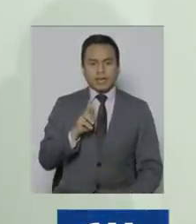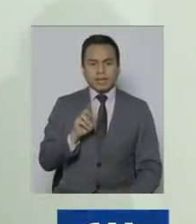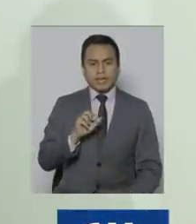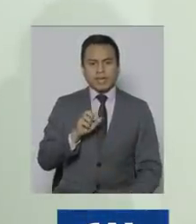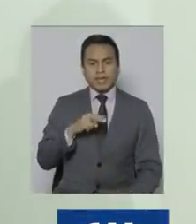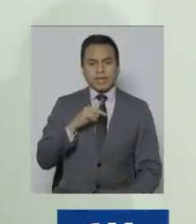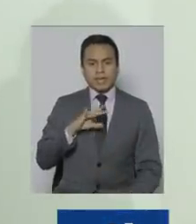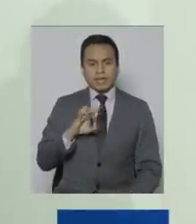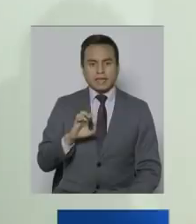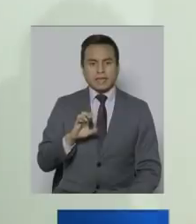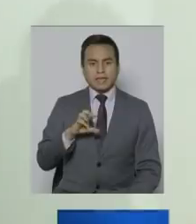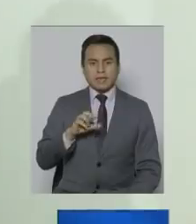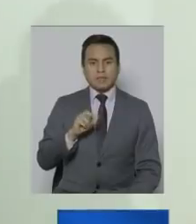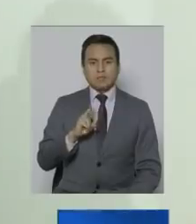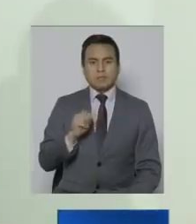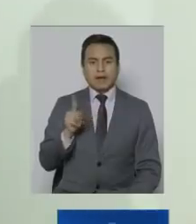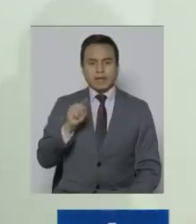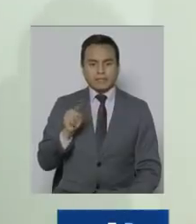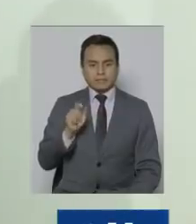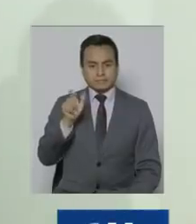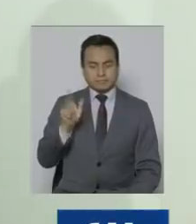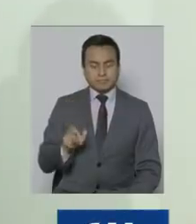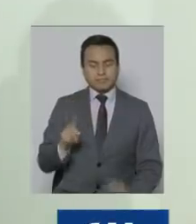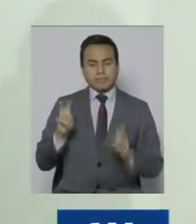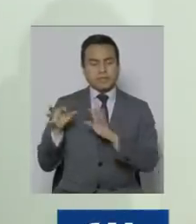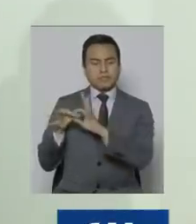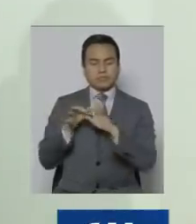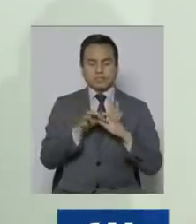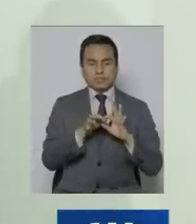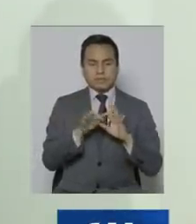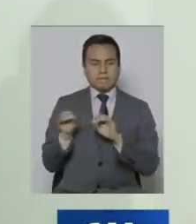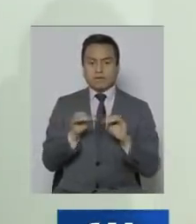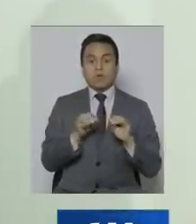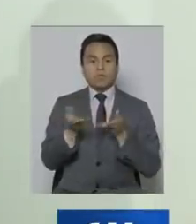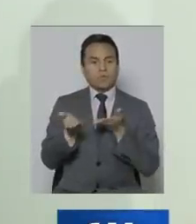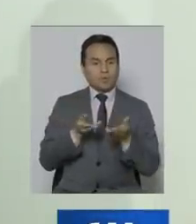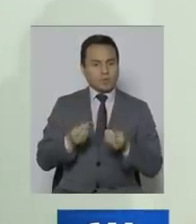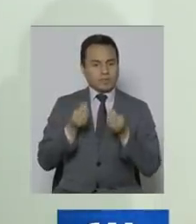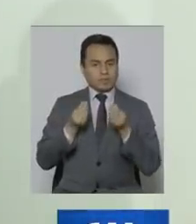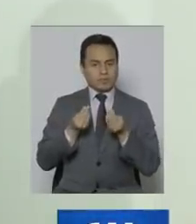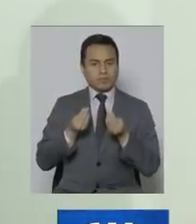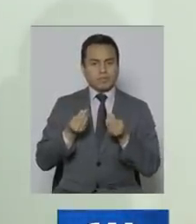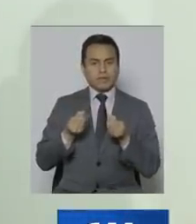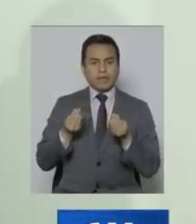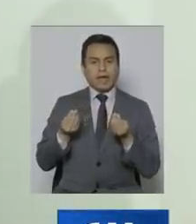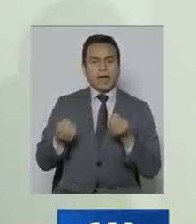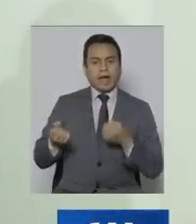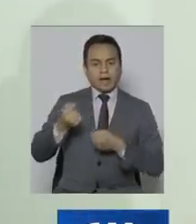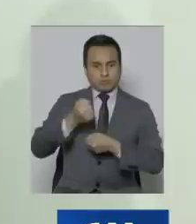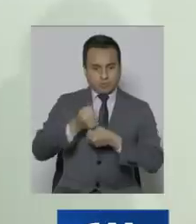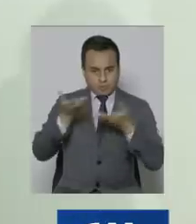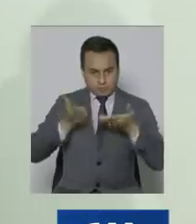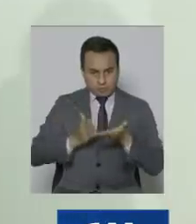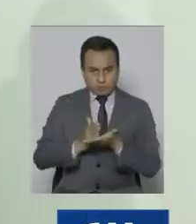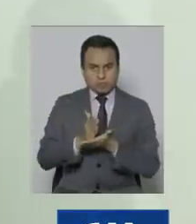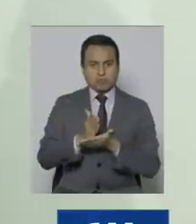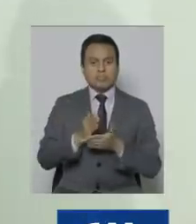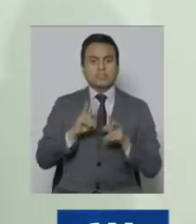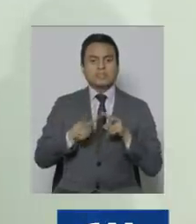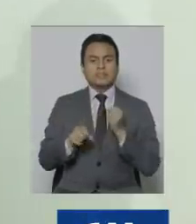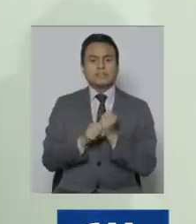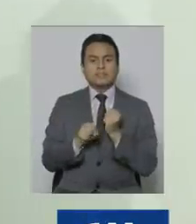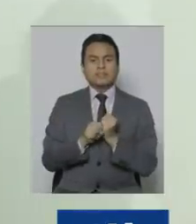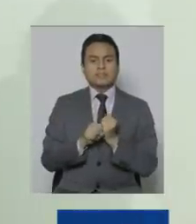Enrique París Mancilla, a quien por razones impostergables de buen servicio, deberá asumir sus funciones en la fecha